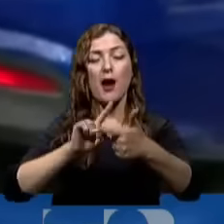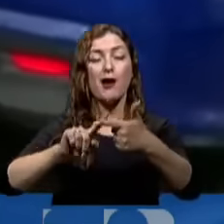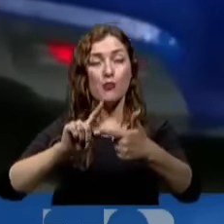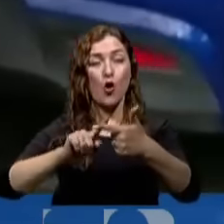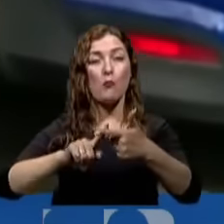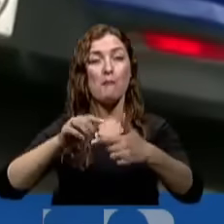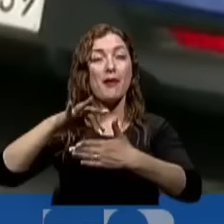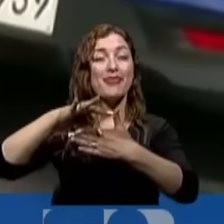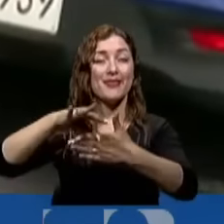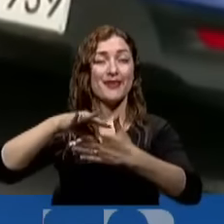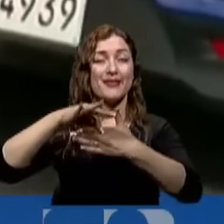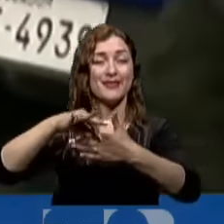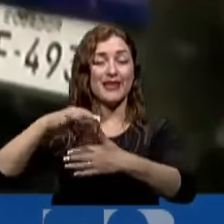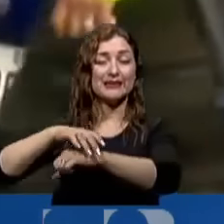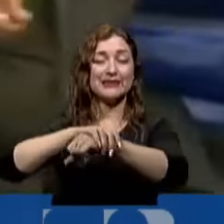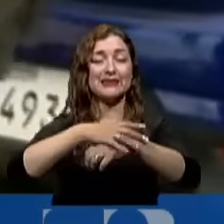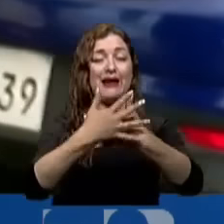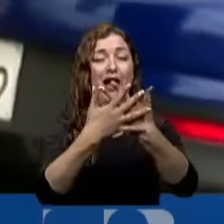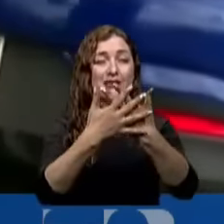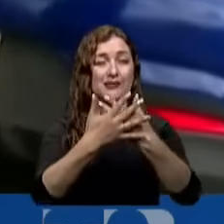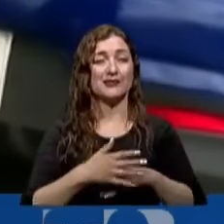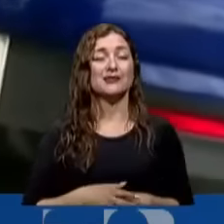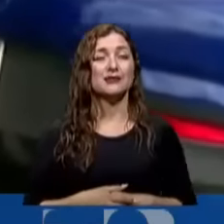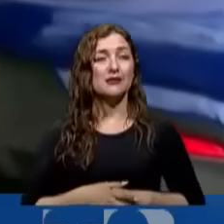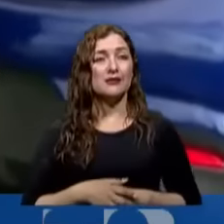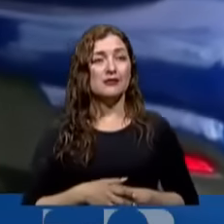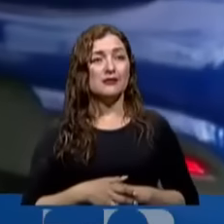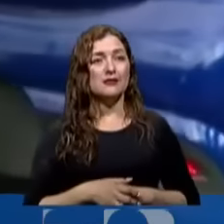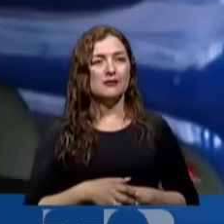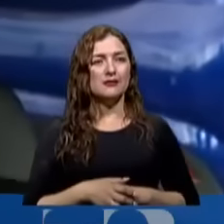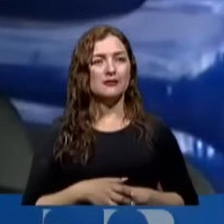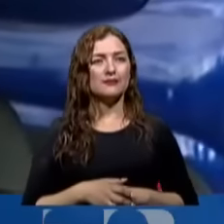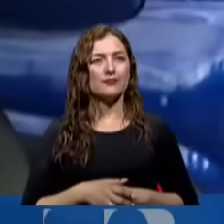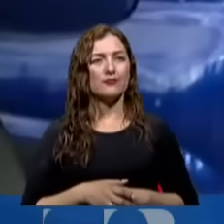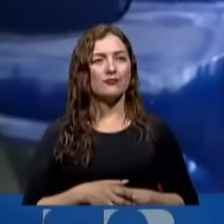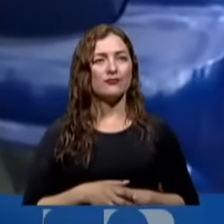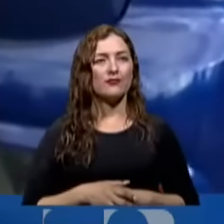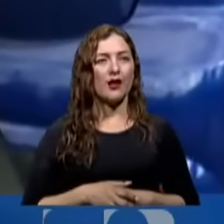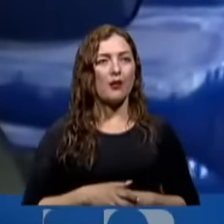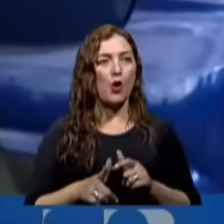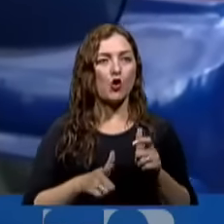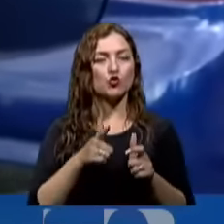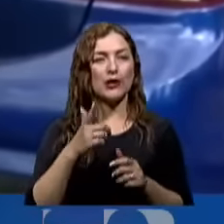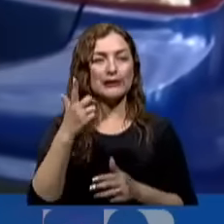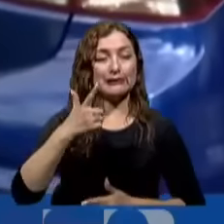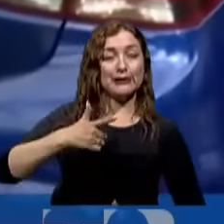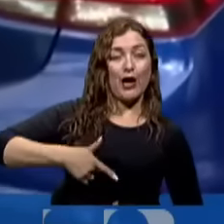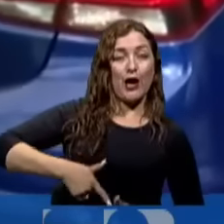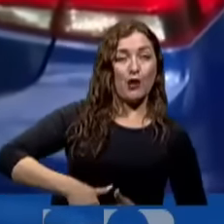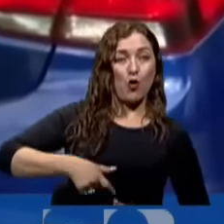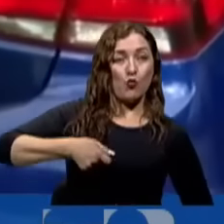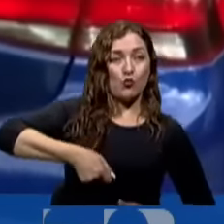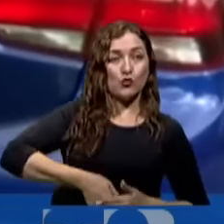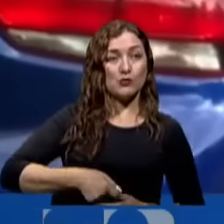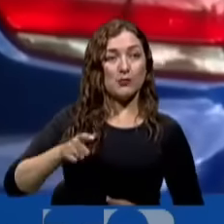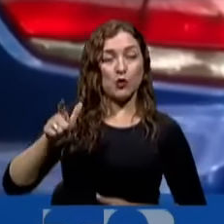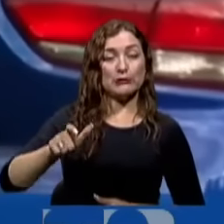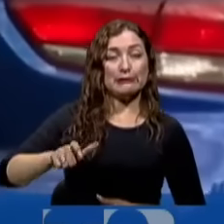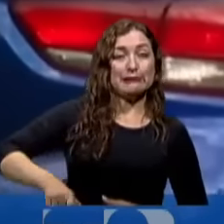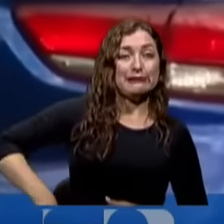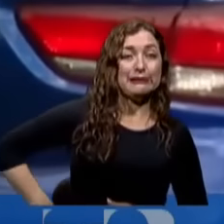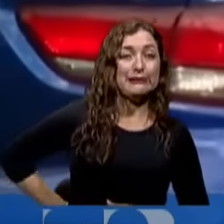con la justicia y también a personas, como les indicamos, que portan armas de fuego, armas blancas. Ahí pueden observar. En este